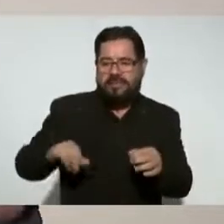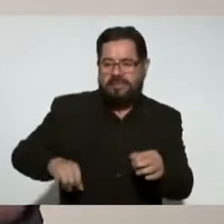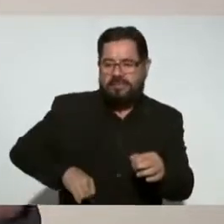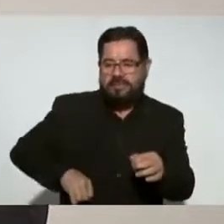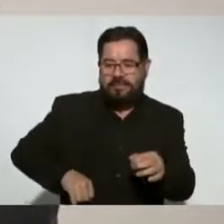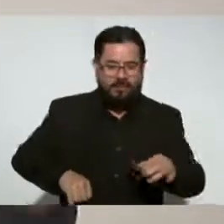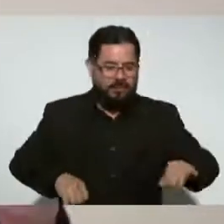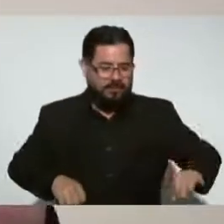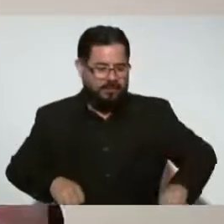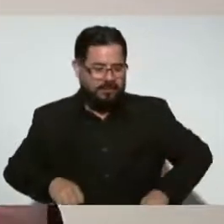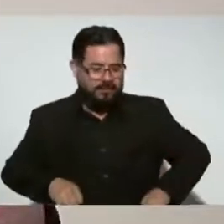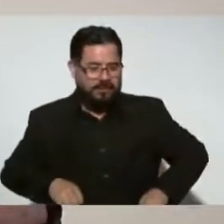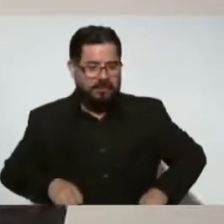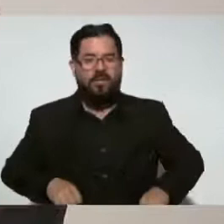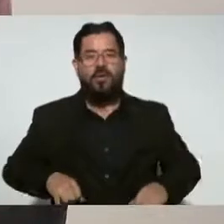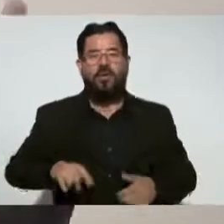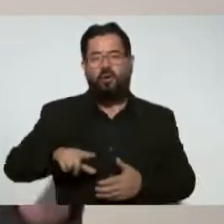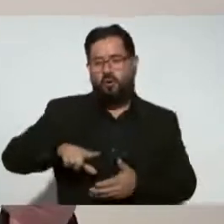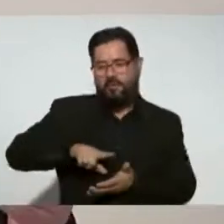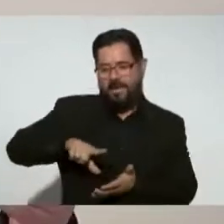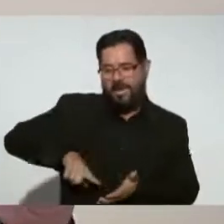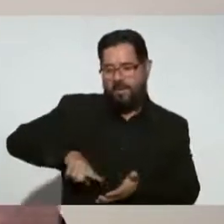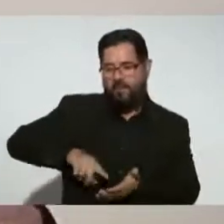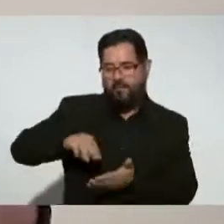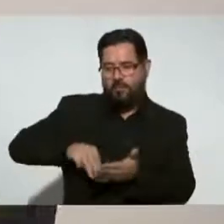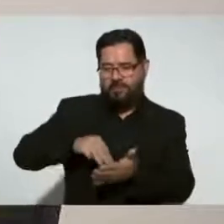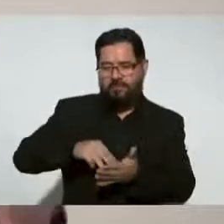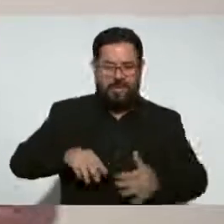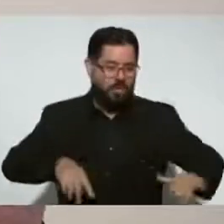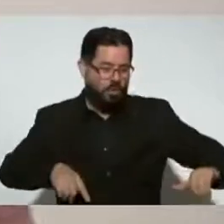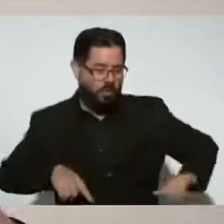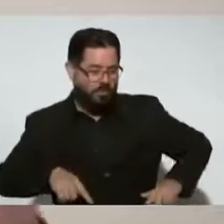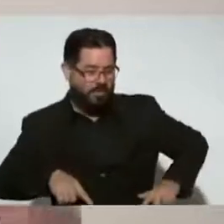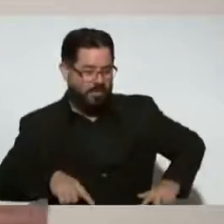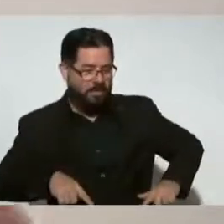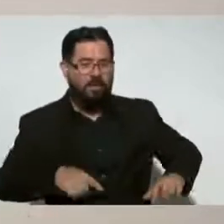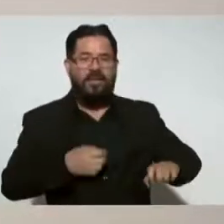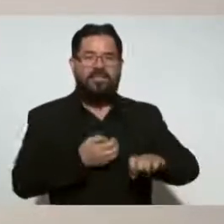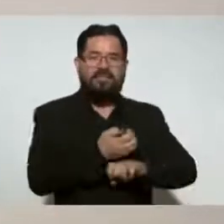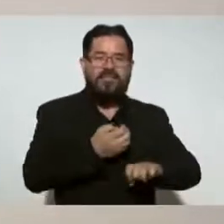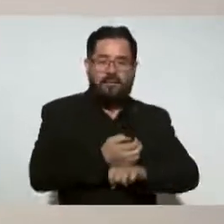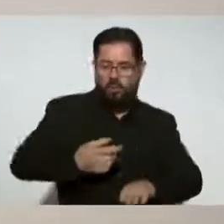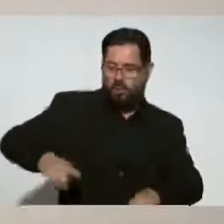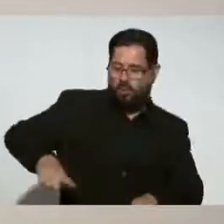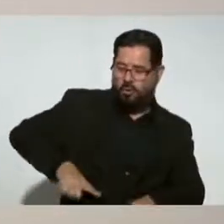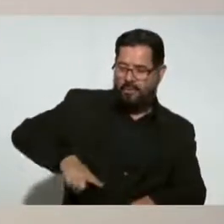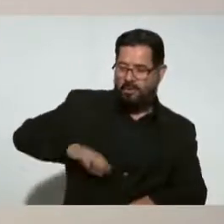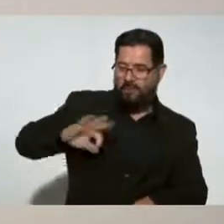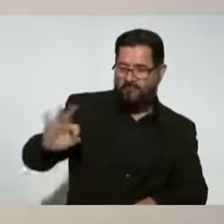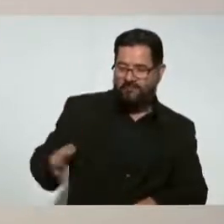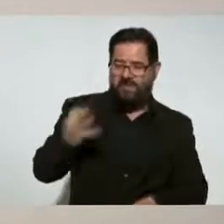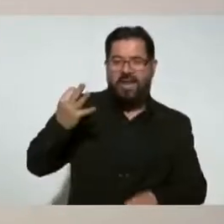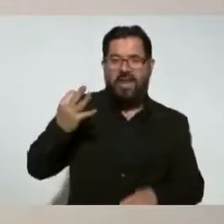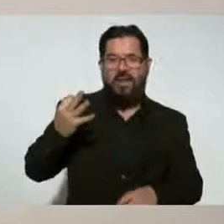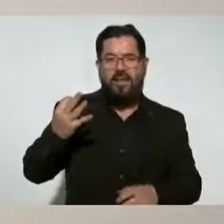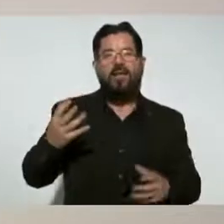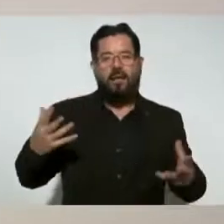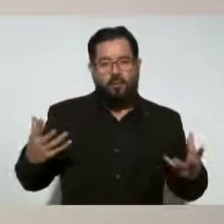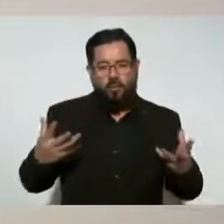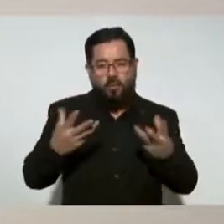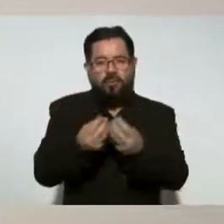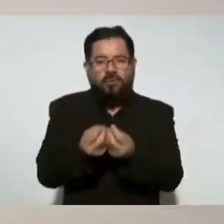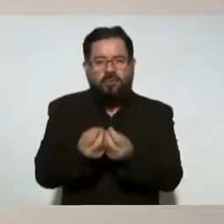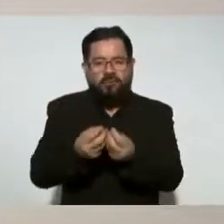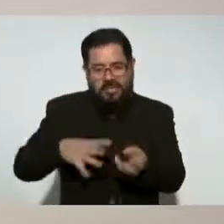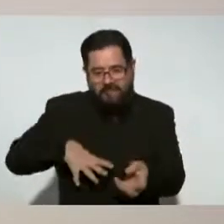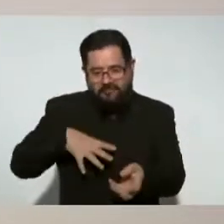a nivel de los municipios, del Estado y de la Federación, como es el ejemplo de hoy, en el cual esto